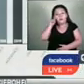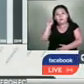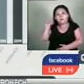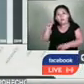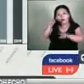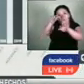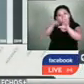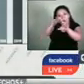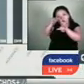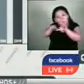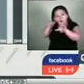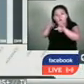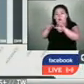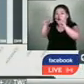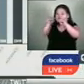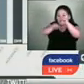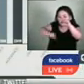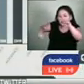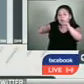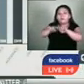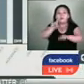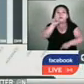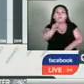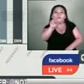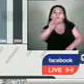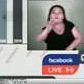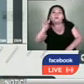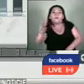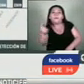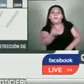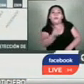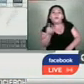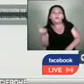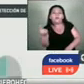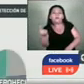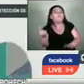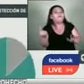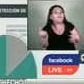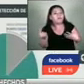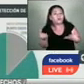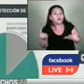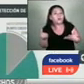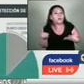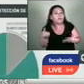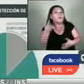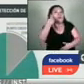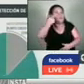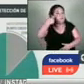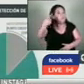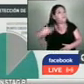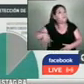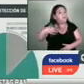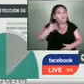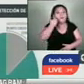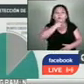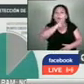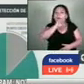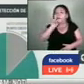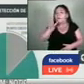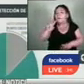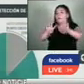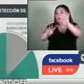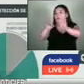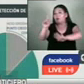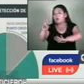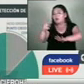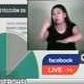al pronóstico de los pacientes. 122 personas se encuentran en estado crítico, 296